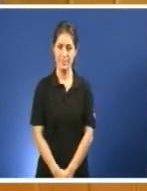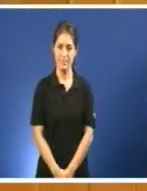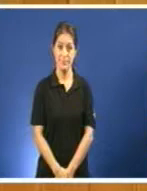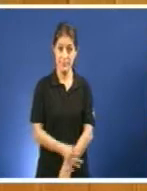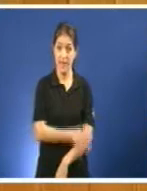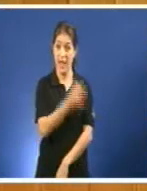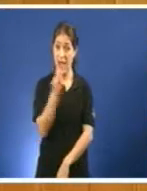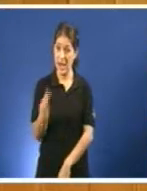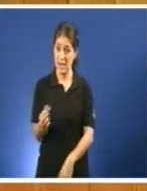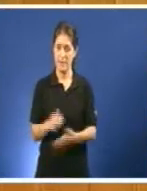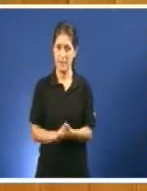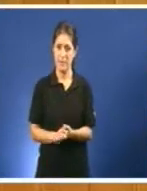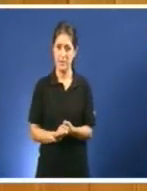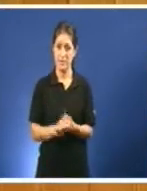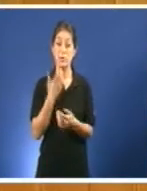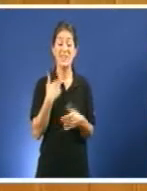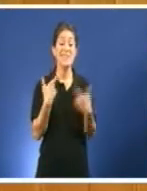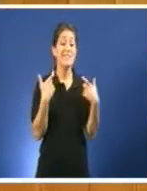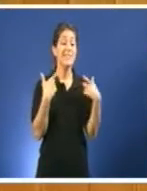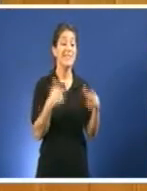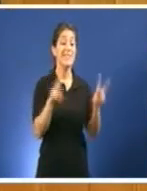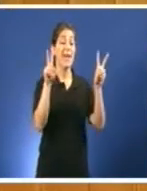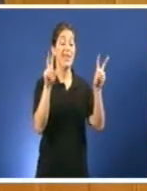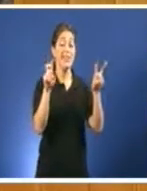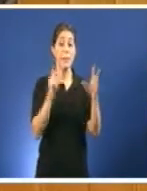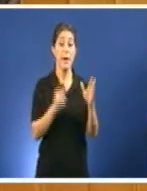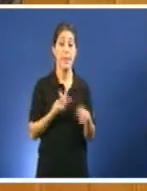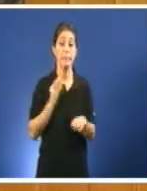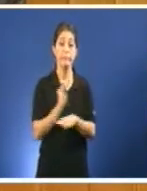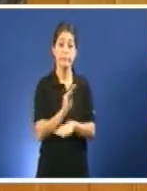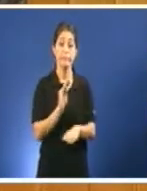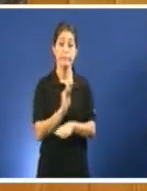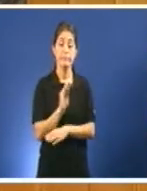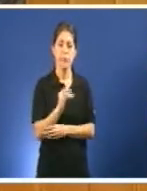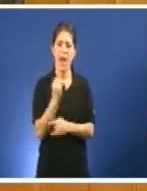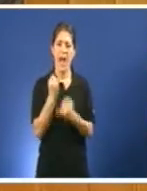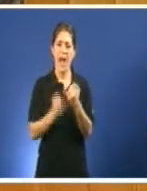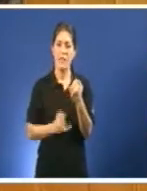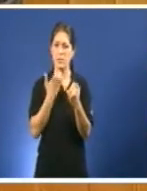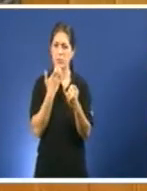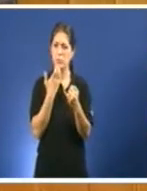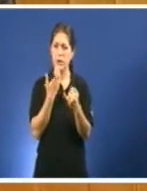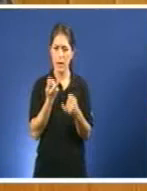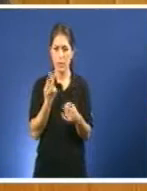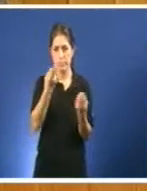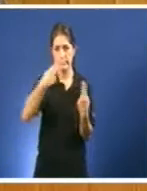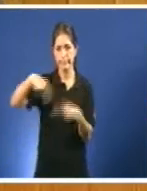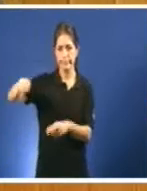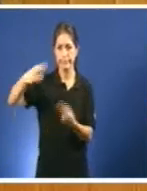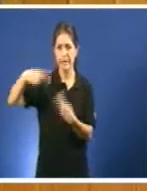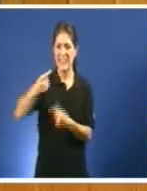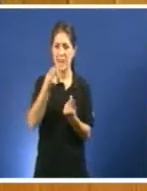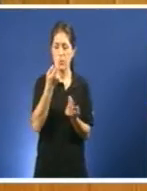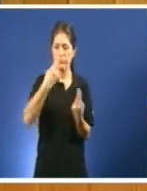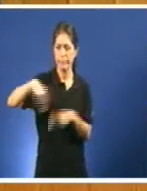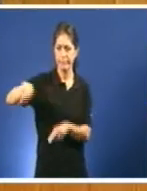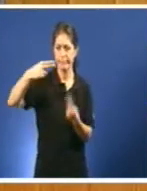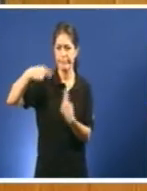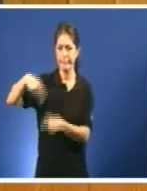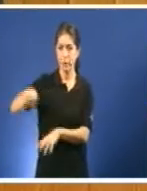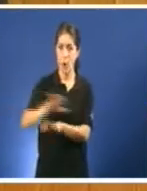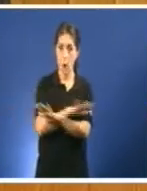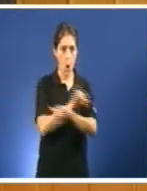Ademais, o medre no capítulo de investimentos non compensa o descenso en transferencias de capital, que tamén son